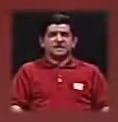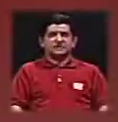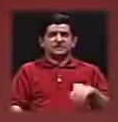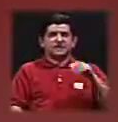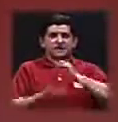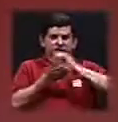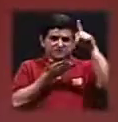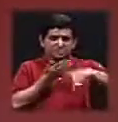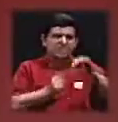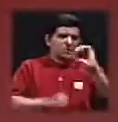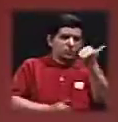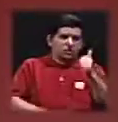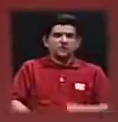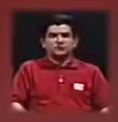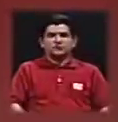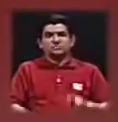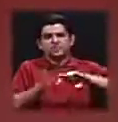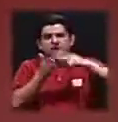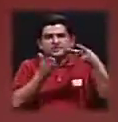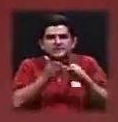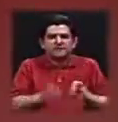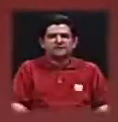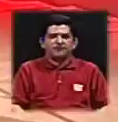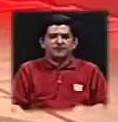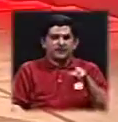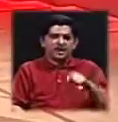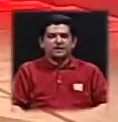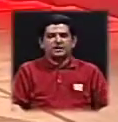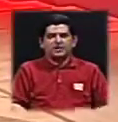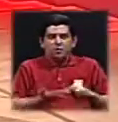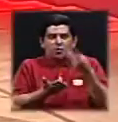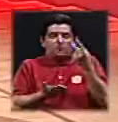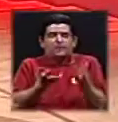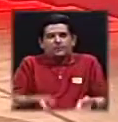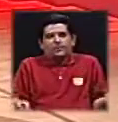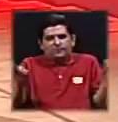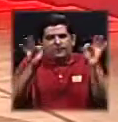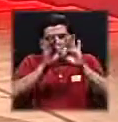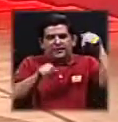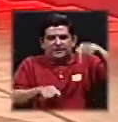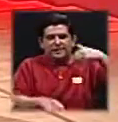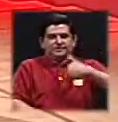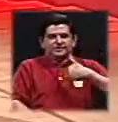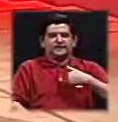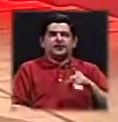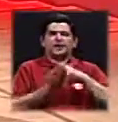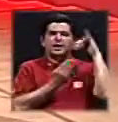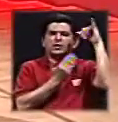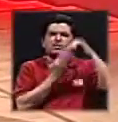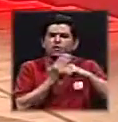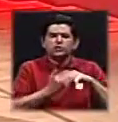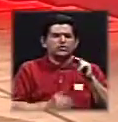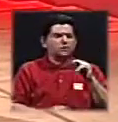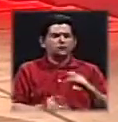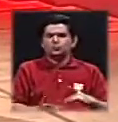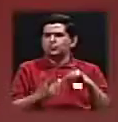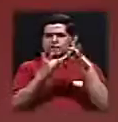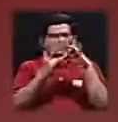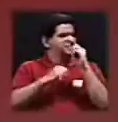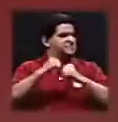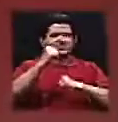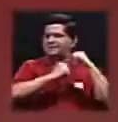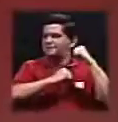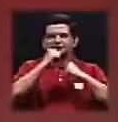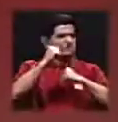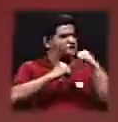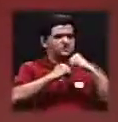otras, significa pues un monto realmente significativo, ¿verdad? Los proyectos que se van a hacer no son exclusivamente de